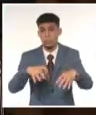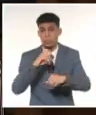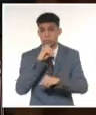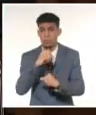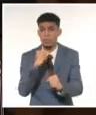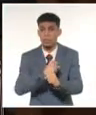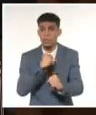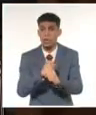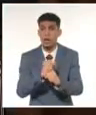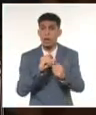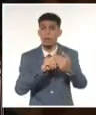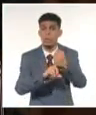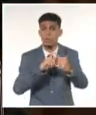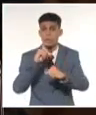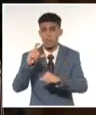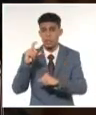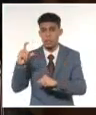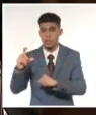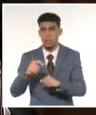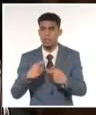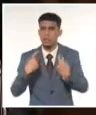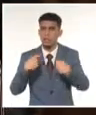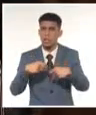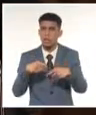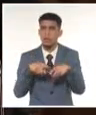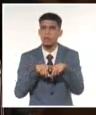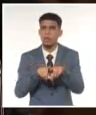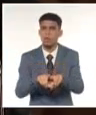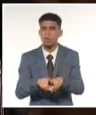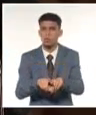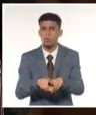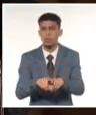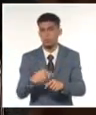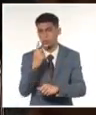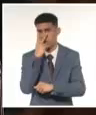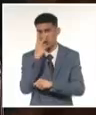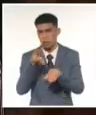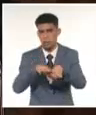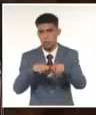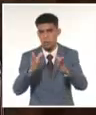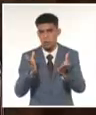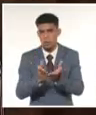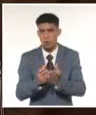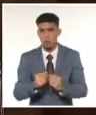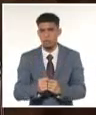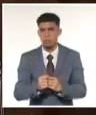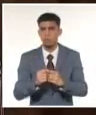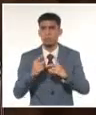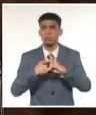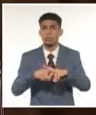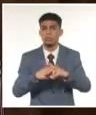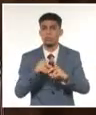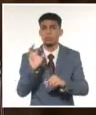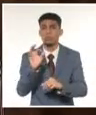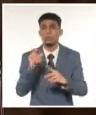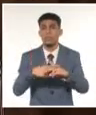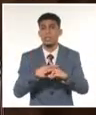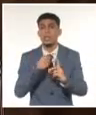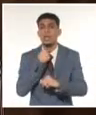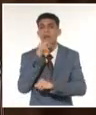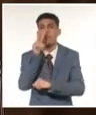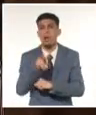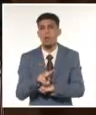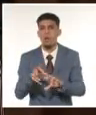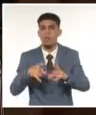del Partido Comunista de Cuba debe estar encaminado a atenderlo todo, revisar y perfeccionar sus métodos y estilo de trabajo desde